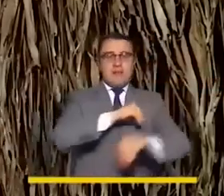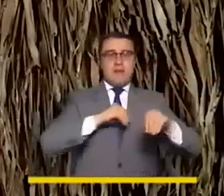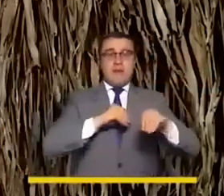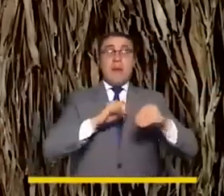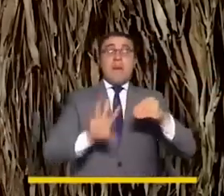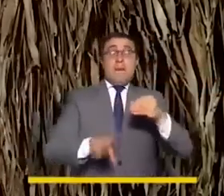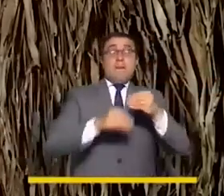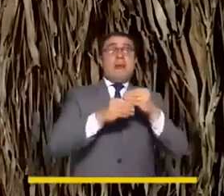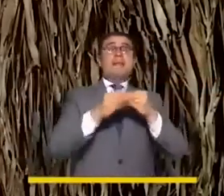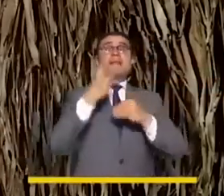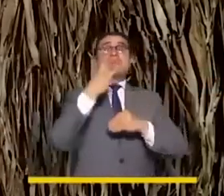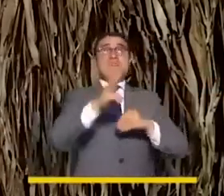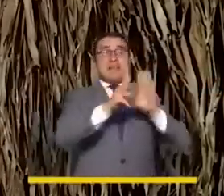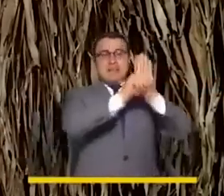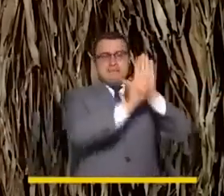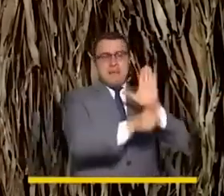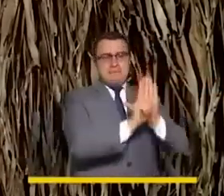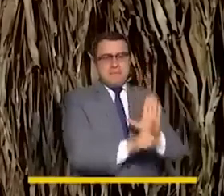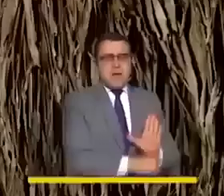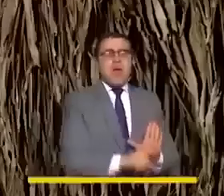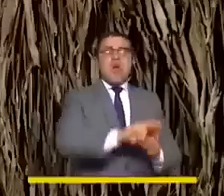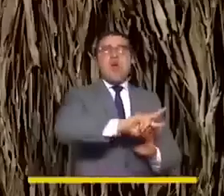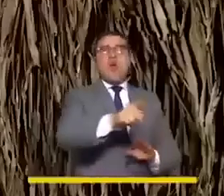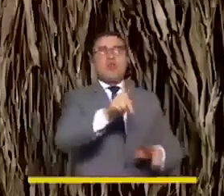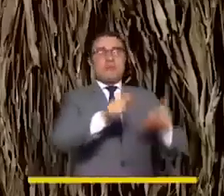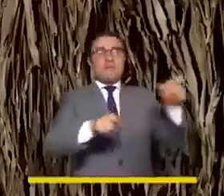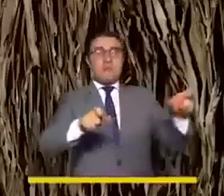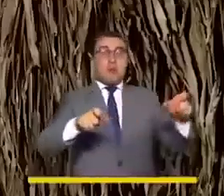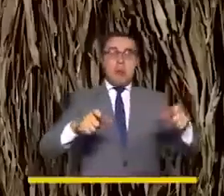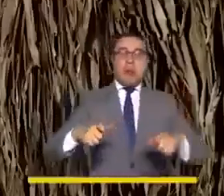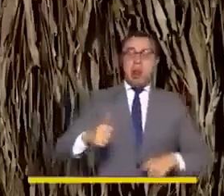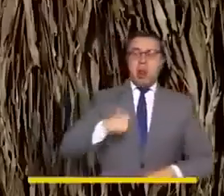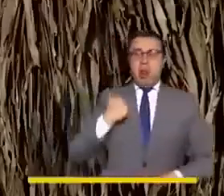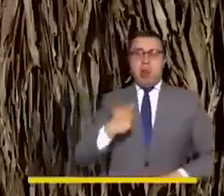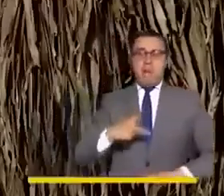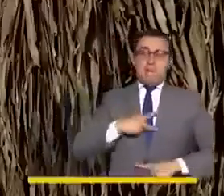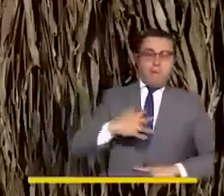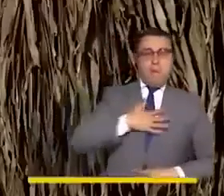más de otros particulares que se quedaron con la tierra.